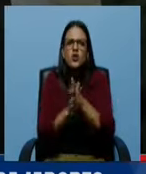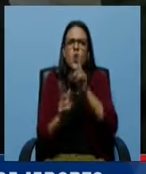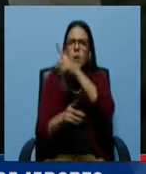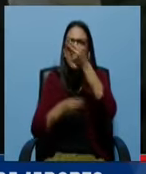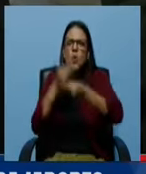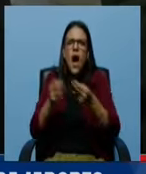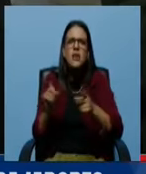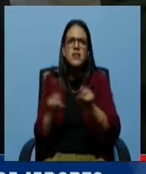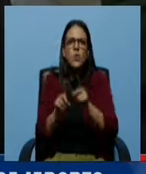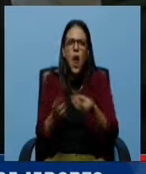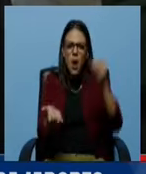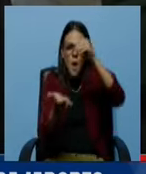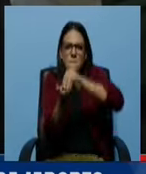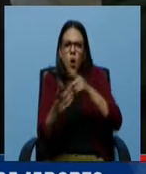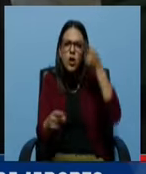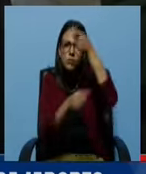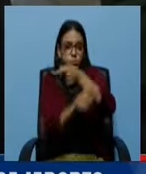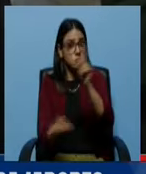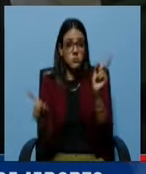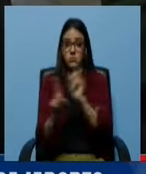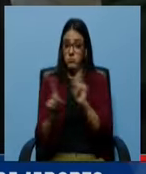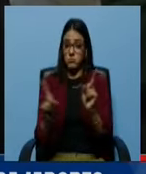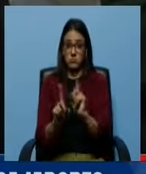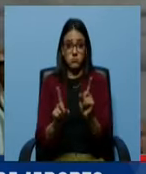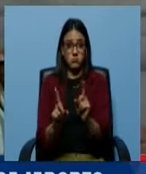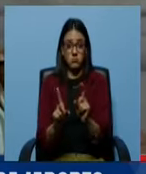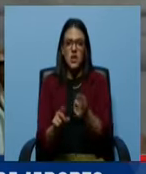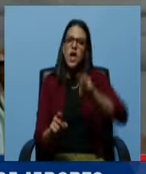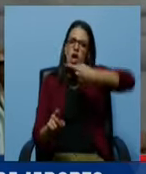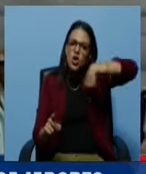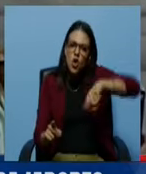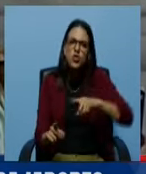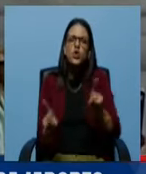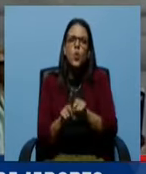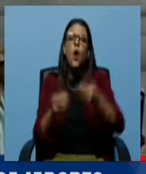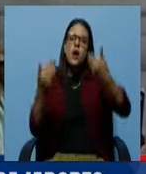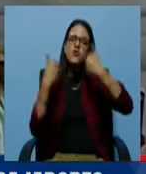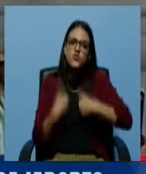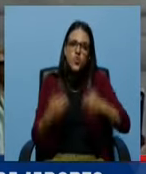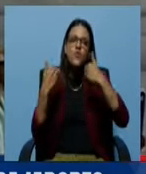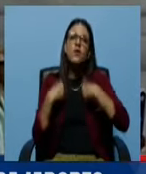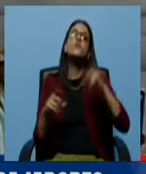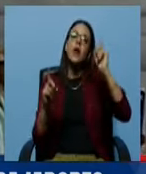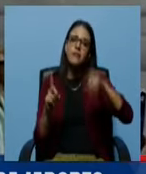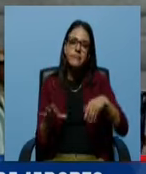estatismo. Y nosotros hemos sufrido eso también.